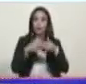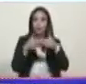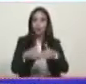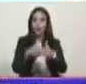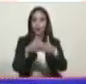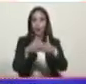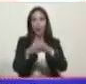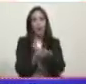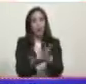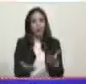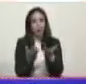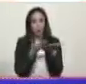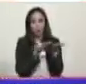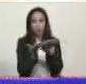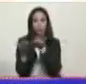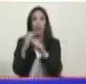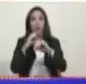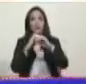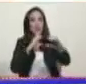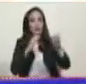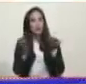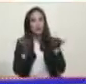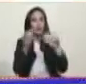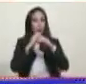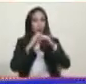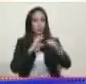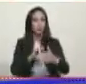que vamos a lanzar a la mar.